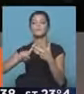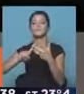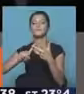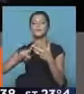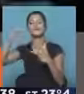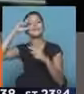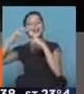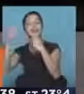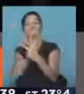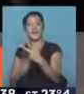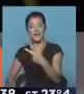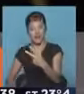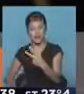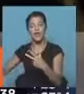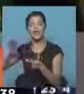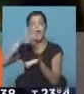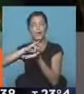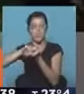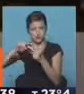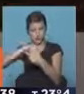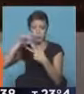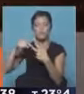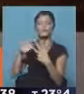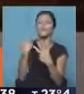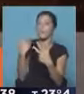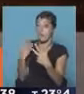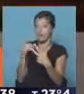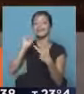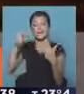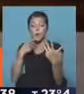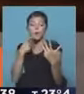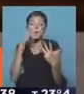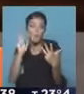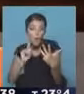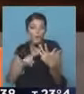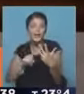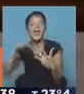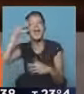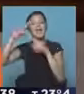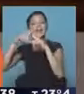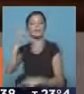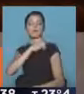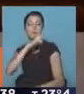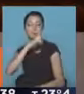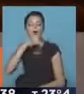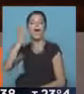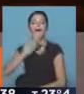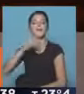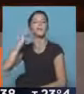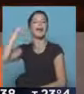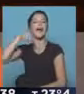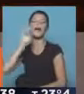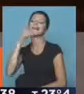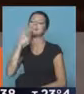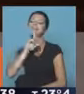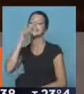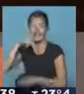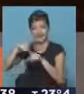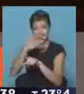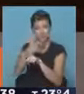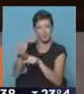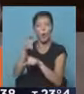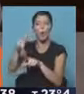ex alcalde de nueva york rudolph giuliani hasta el controvertido ex comandante militar en afganistán stanley mcchrystal removido del cargo